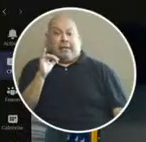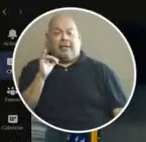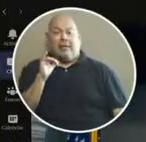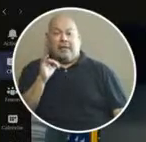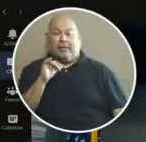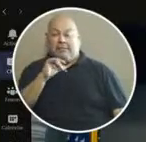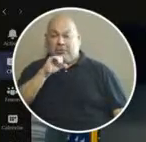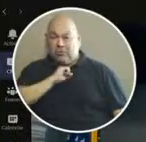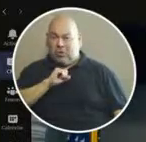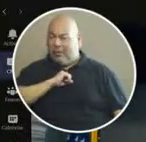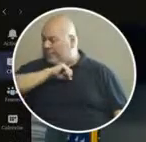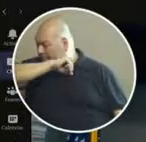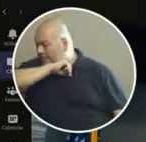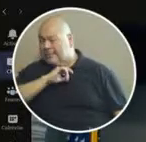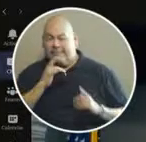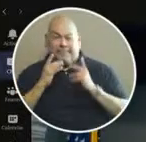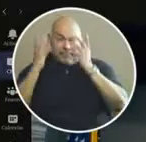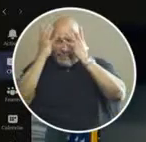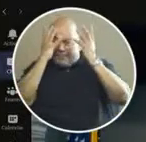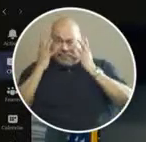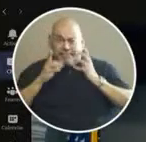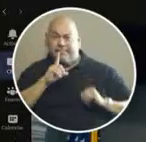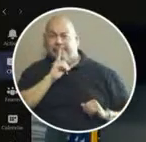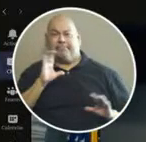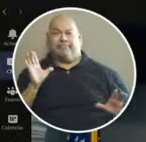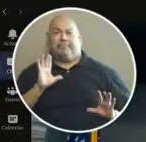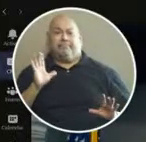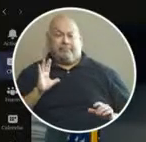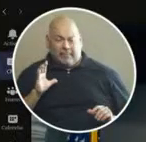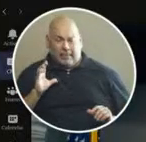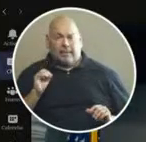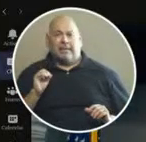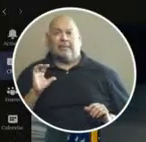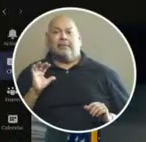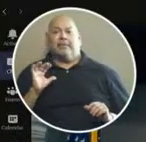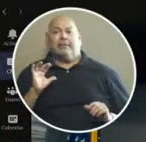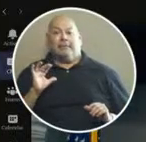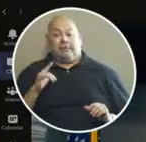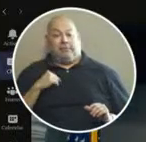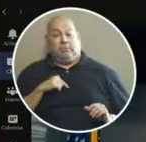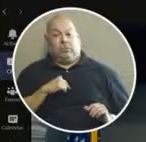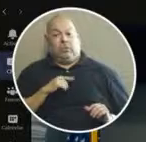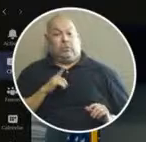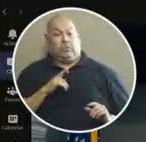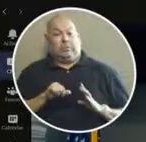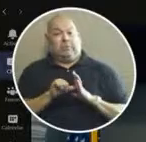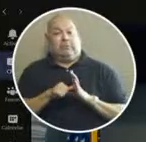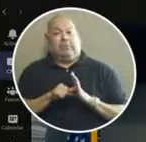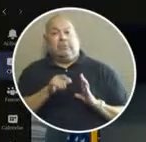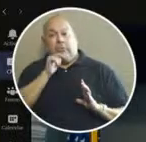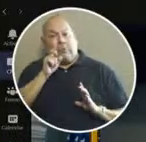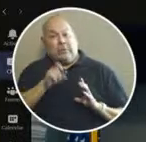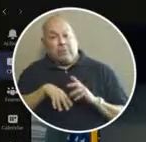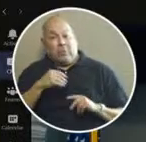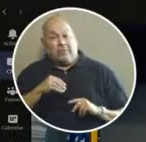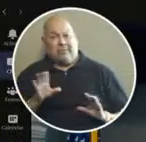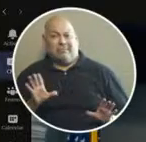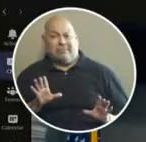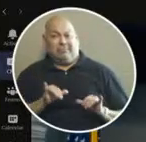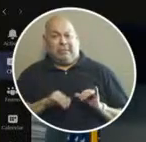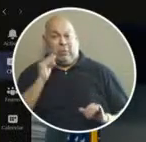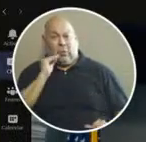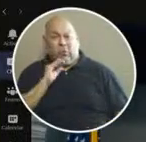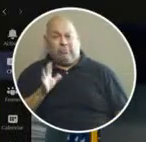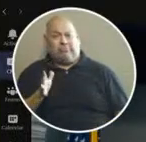la tos, el no tocarnos la cara, y hacemos énfasis en que si no necesita salir, no